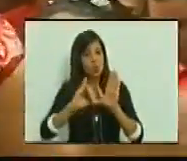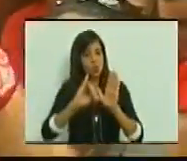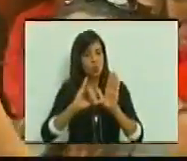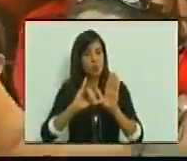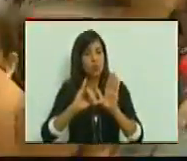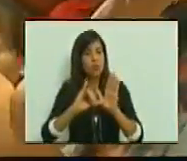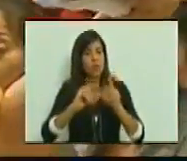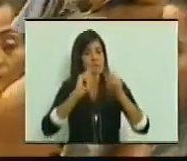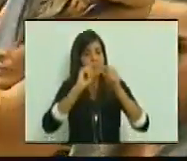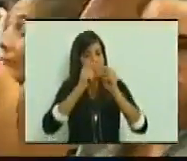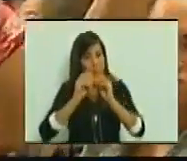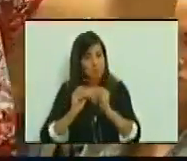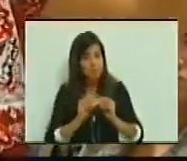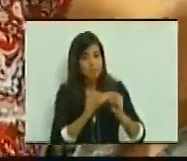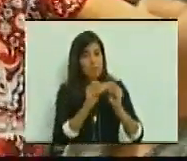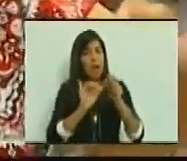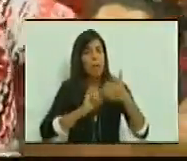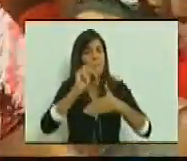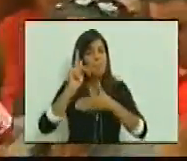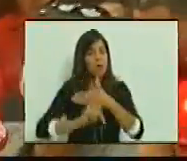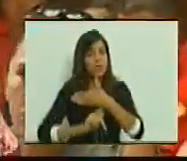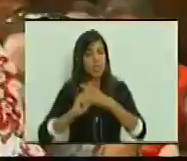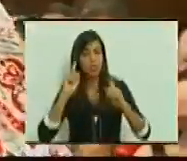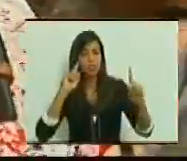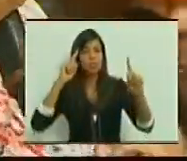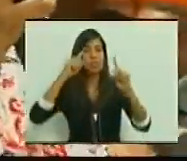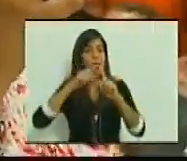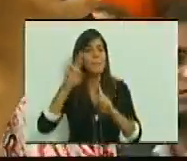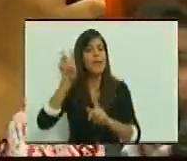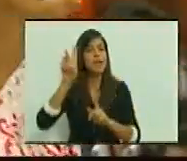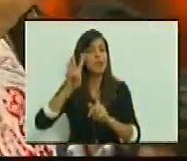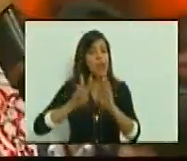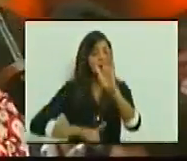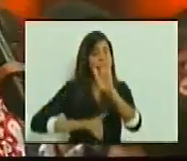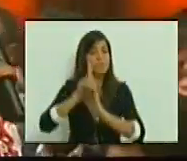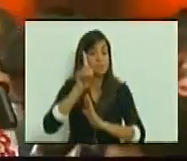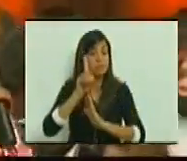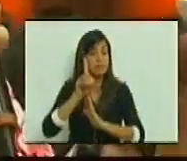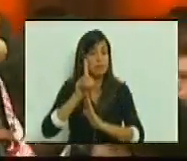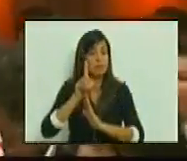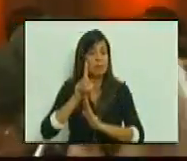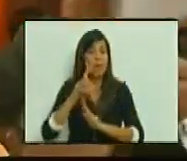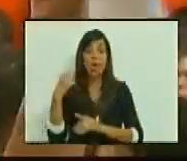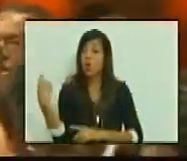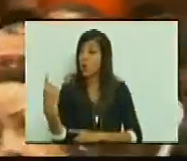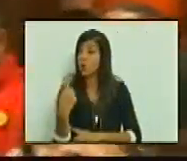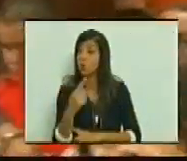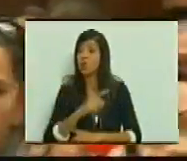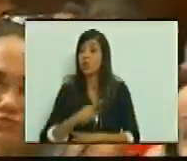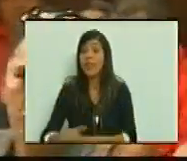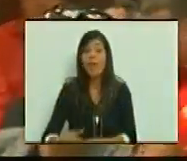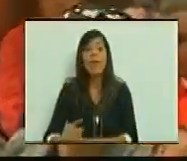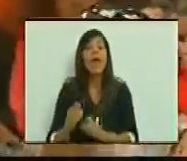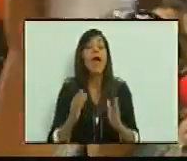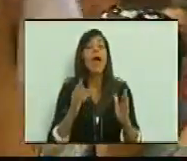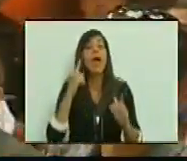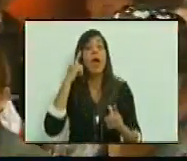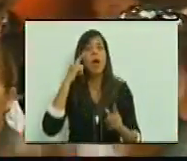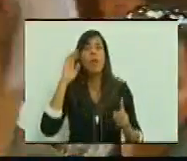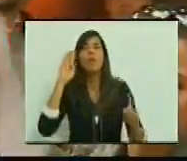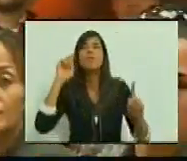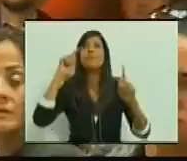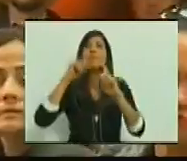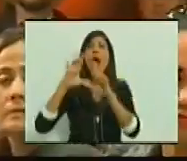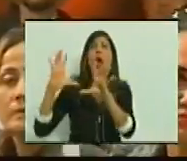una arquitectura para el plan de la patria, tiene que tener la orientación necesaria y la